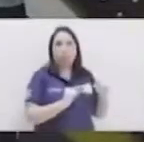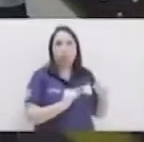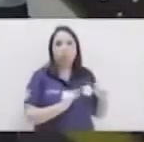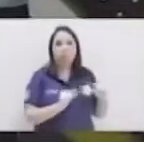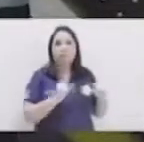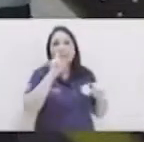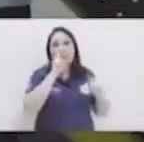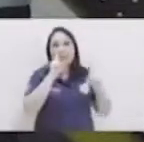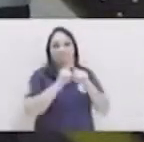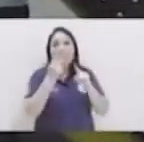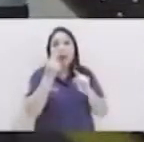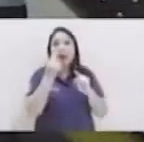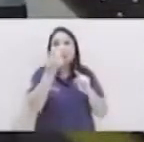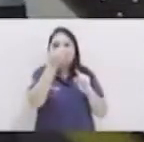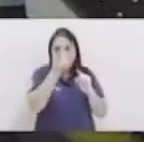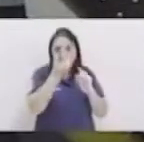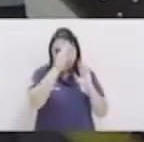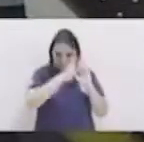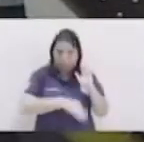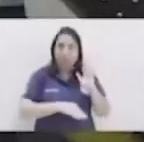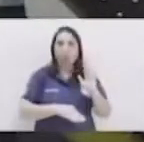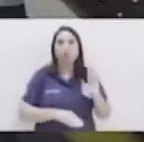ser económicamente más